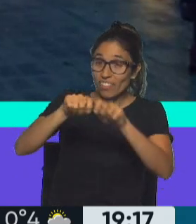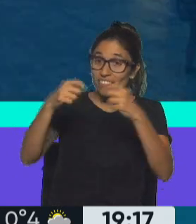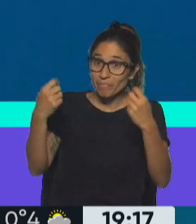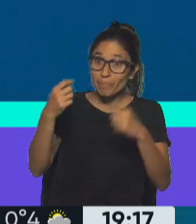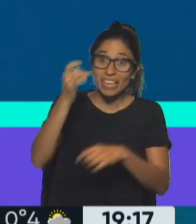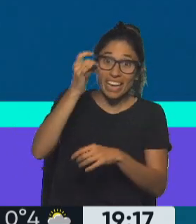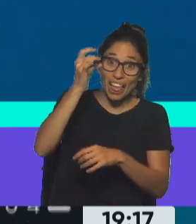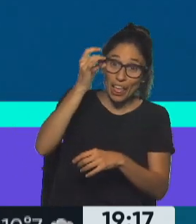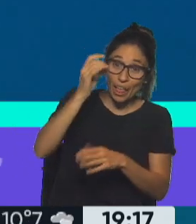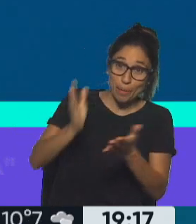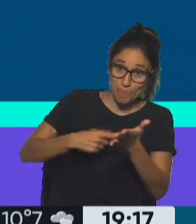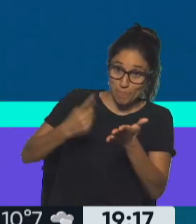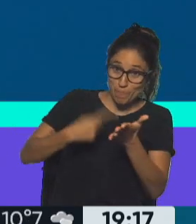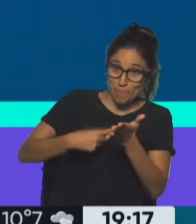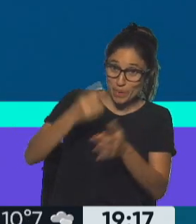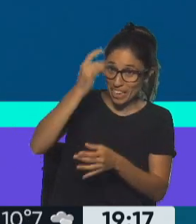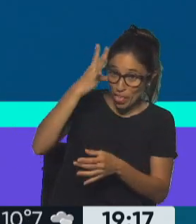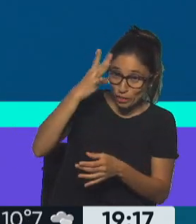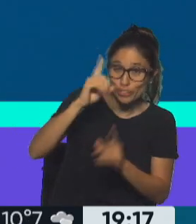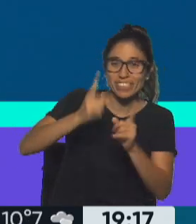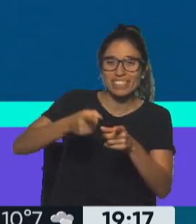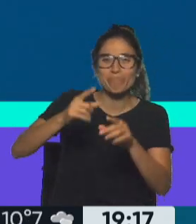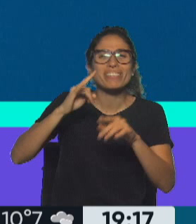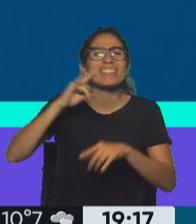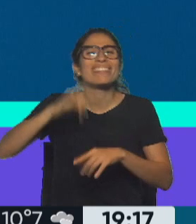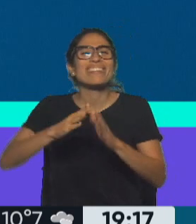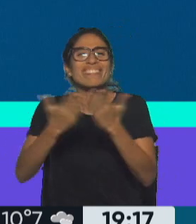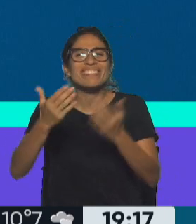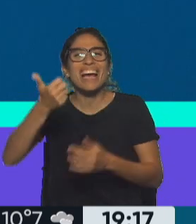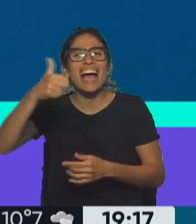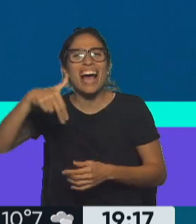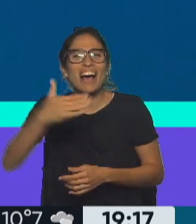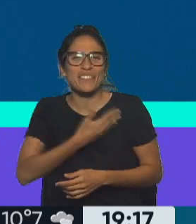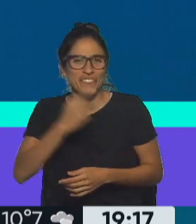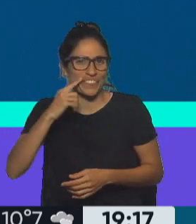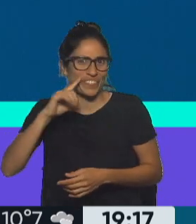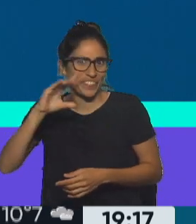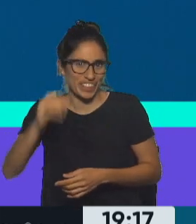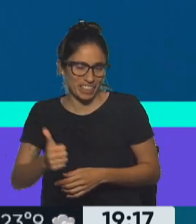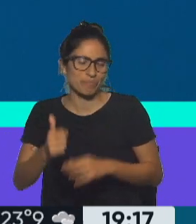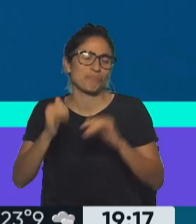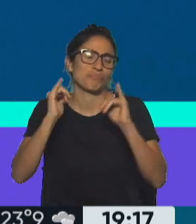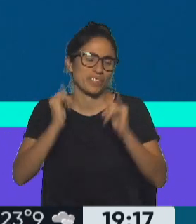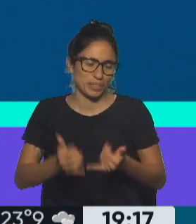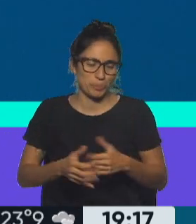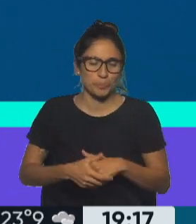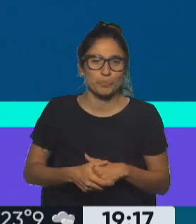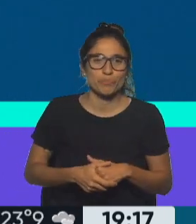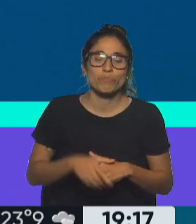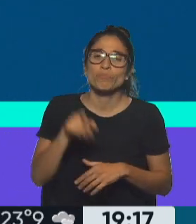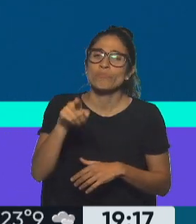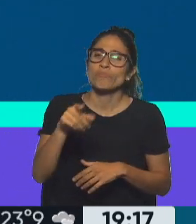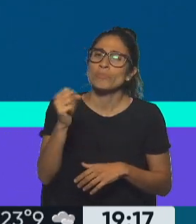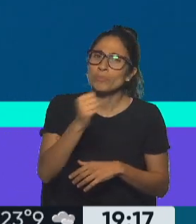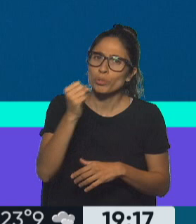Anfibia. Gracias, Alejandro. Gracias a ustedes. Sí, la importancia de repasar, ¿no? Felicitas la historia y quienes formamos parte de la historia, y que hoy una mujer